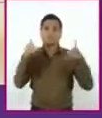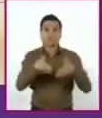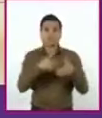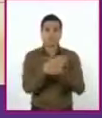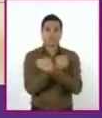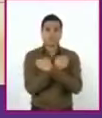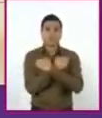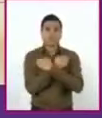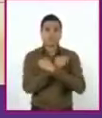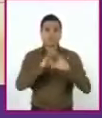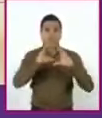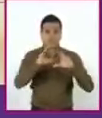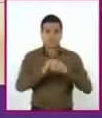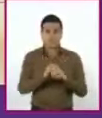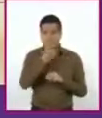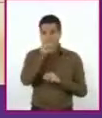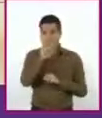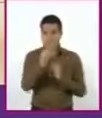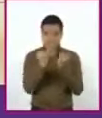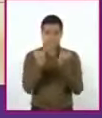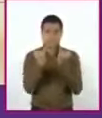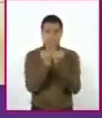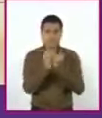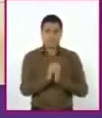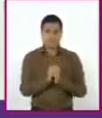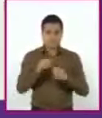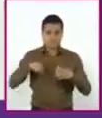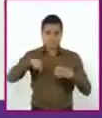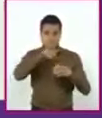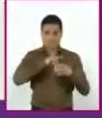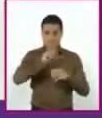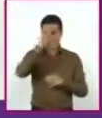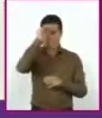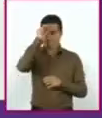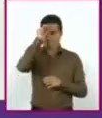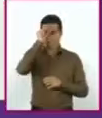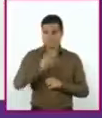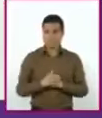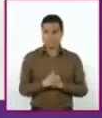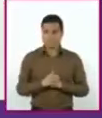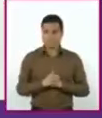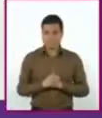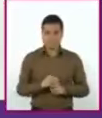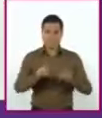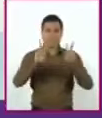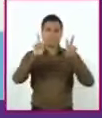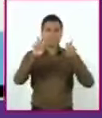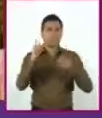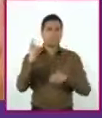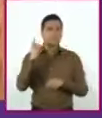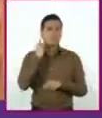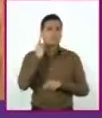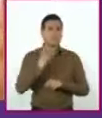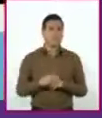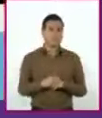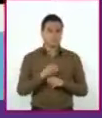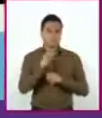la creación de una élite intelectual. En el aspecto político, destaca el periodo